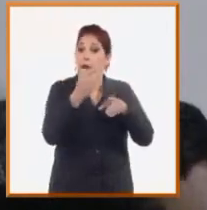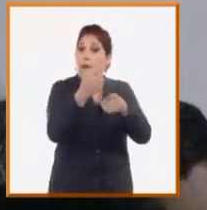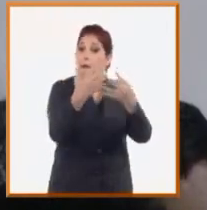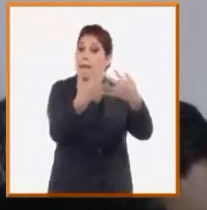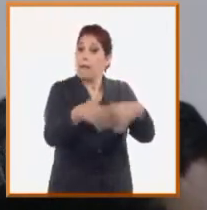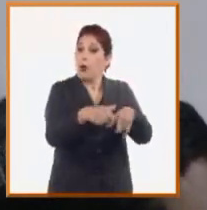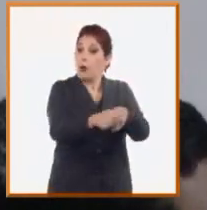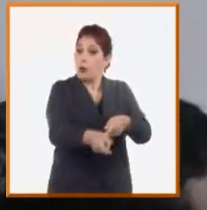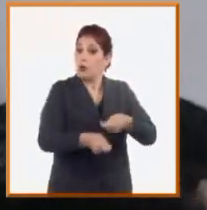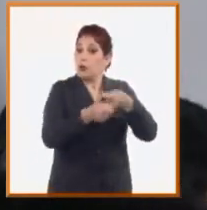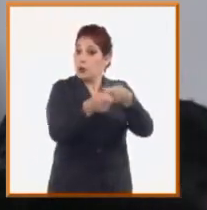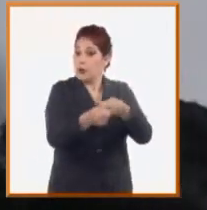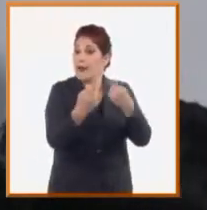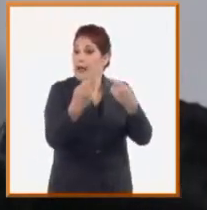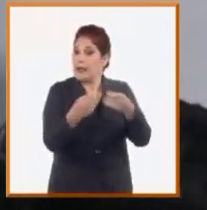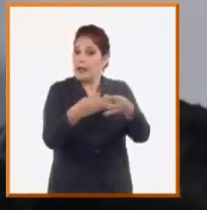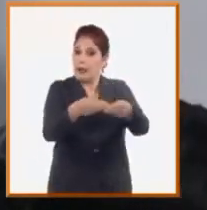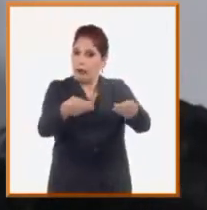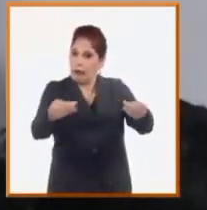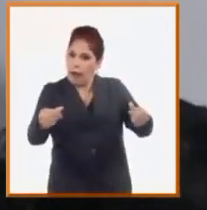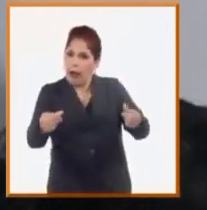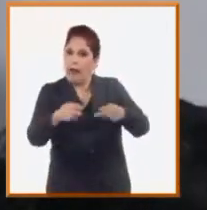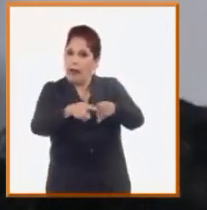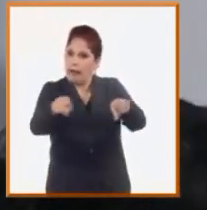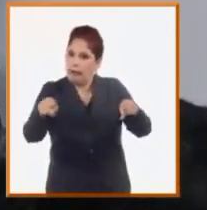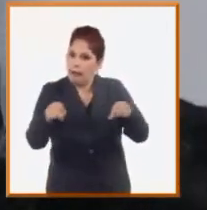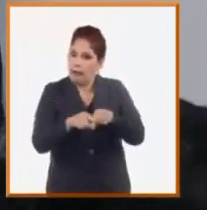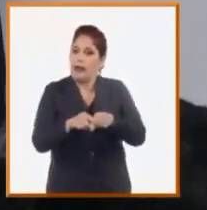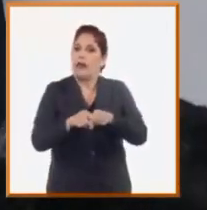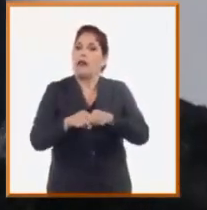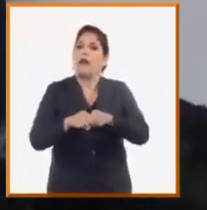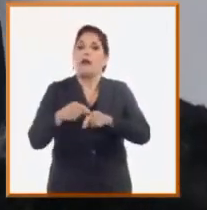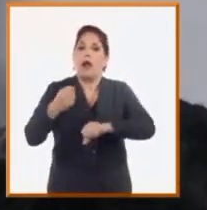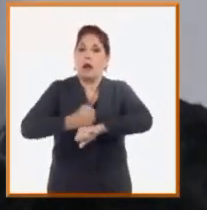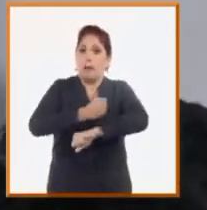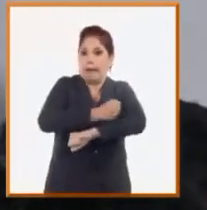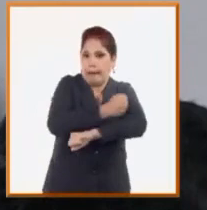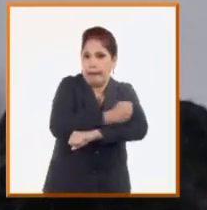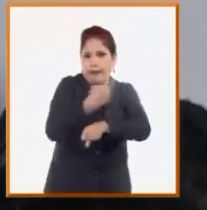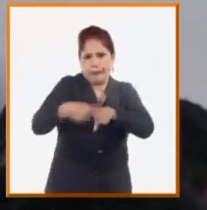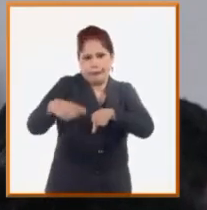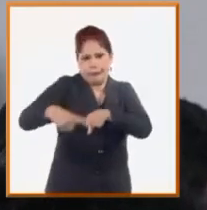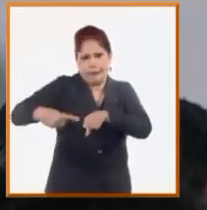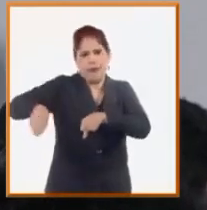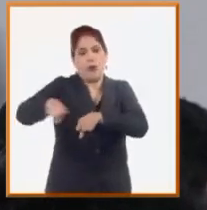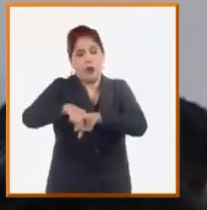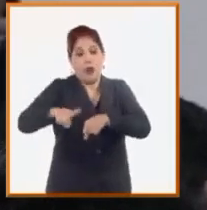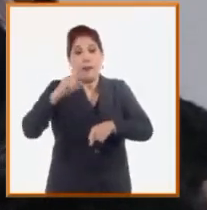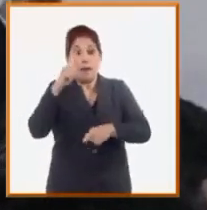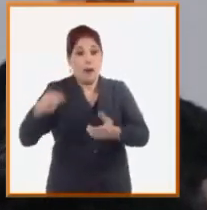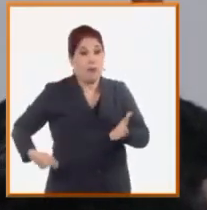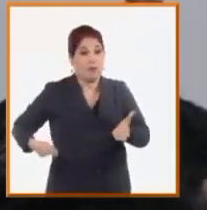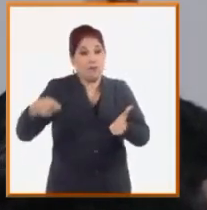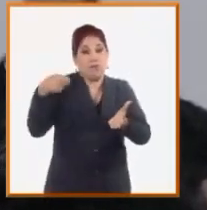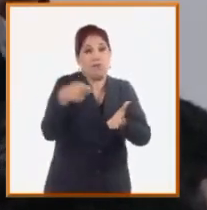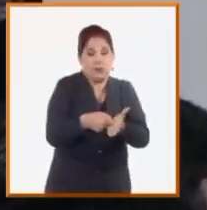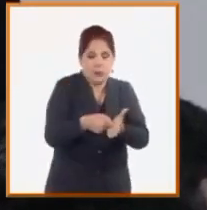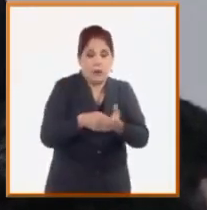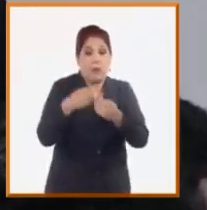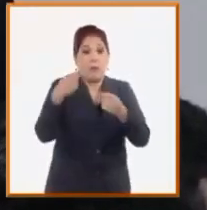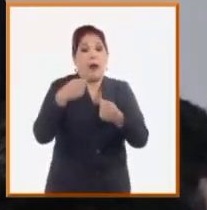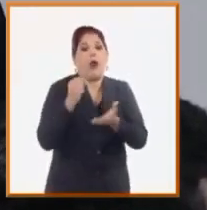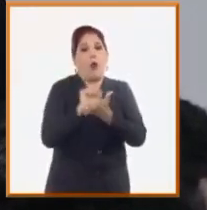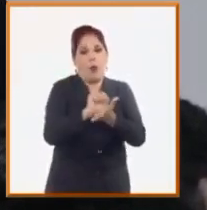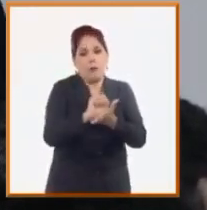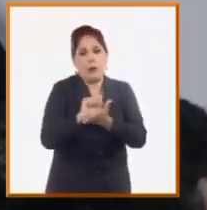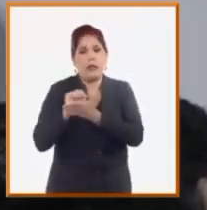ciertamente hace falta una mini industria, unas maquinarias, etcétera, y eso siempre lleva a una inversión inicial que en materia de servicios